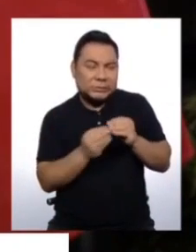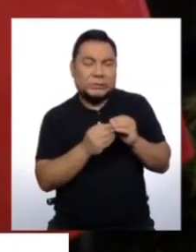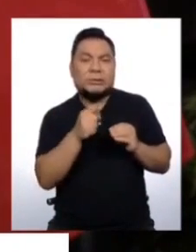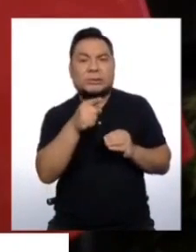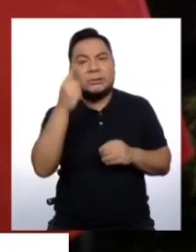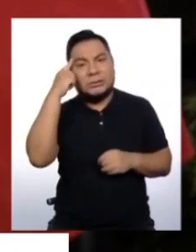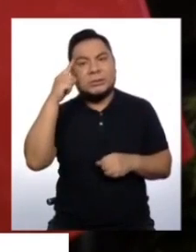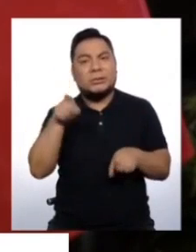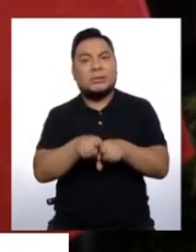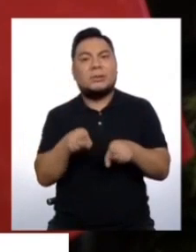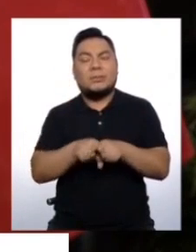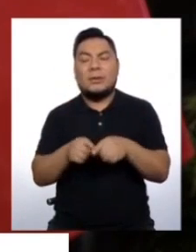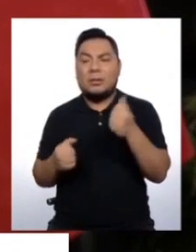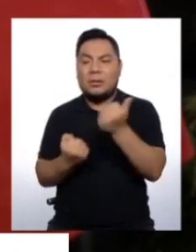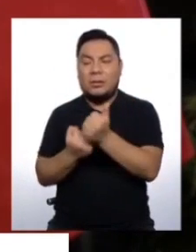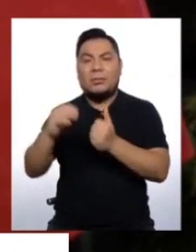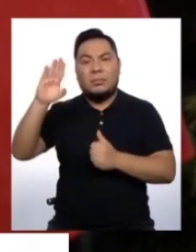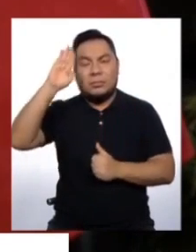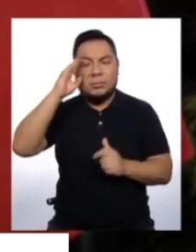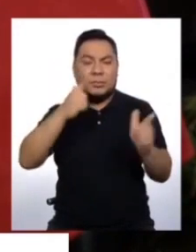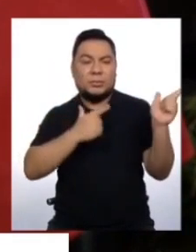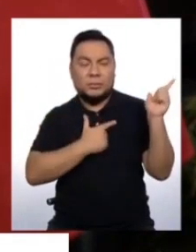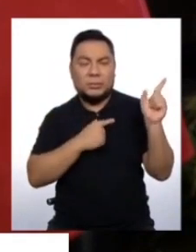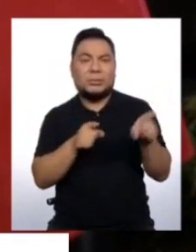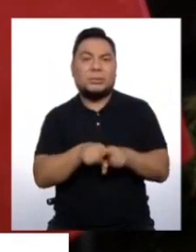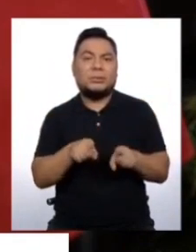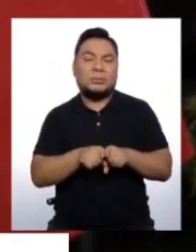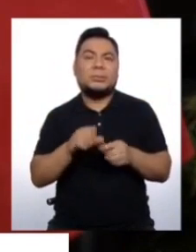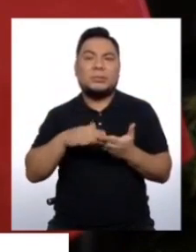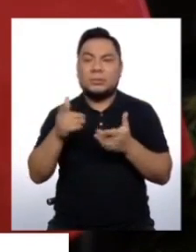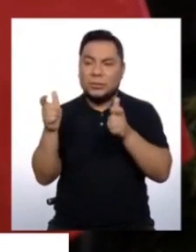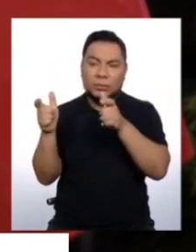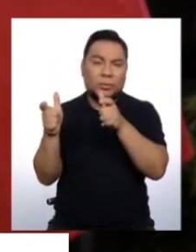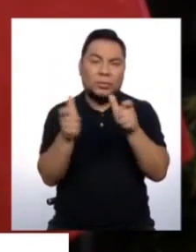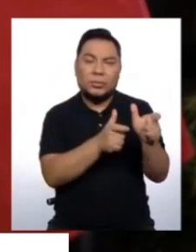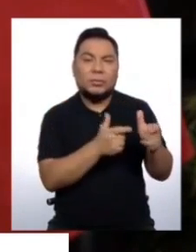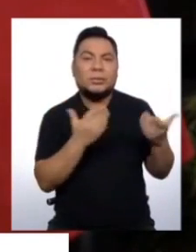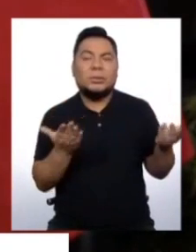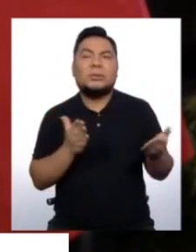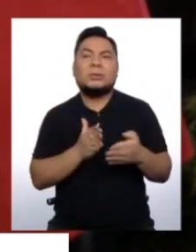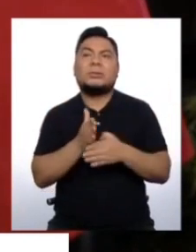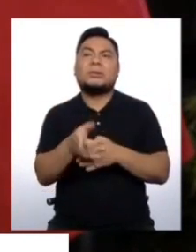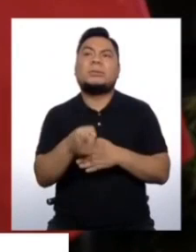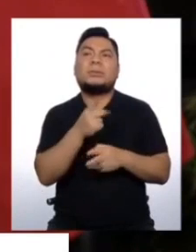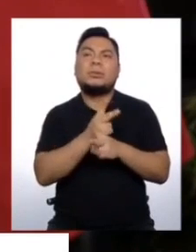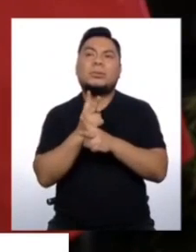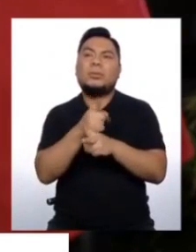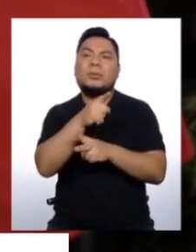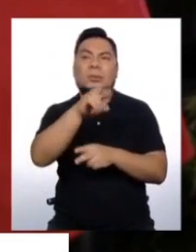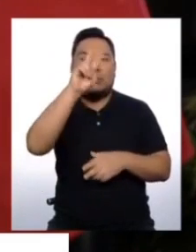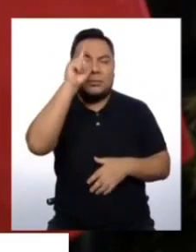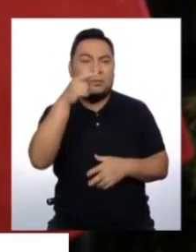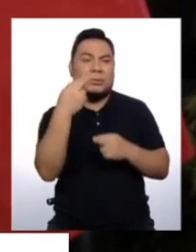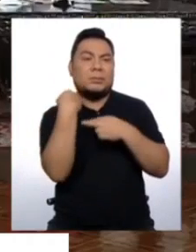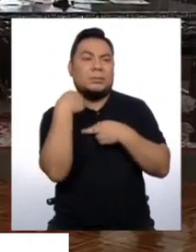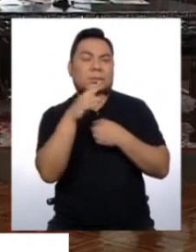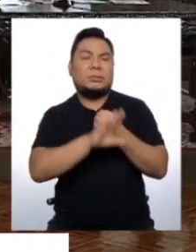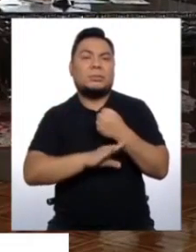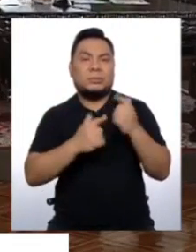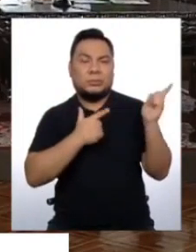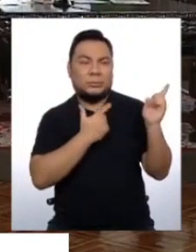aporta también la Policía y las Fuerzas Armadas, como también luego el seguimiento a través de Te Cuido Perú, que está a cargo del sector